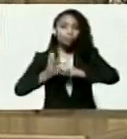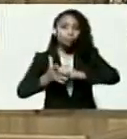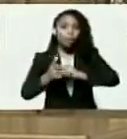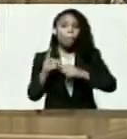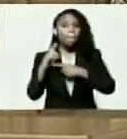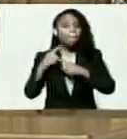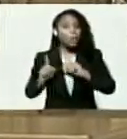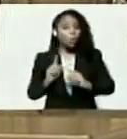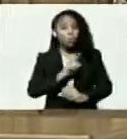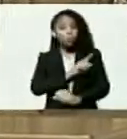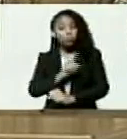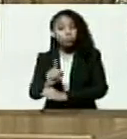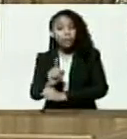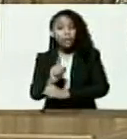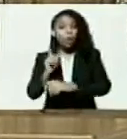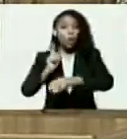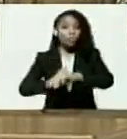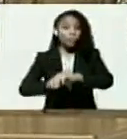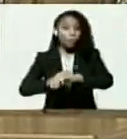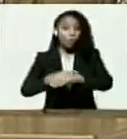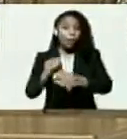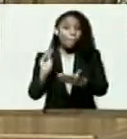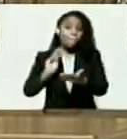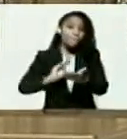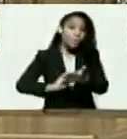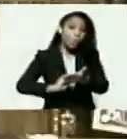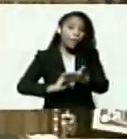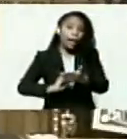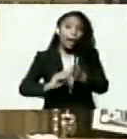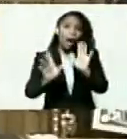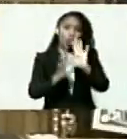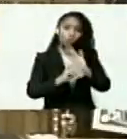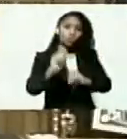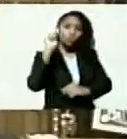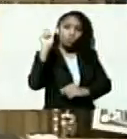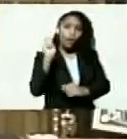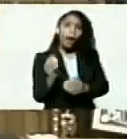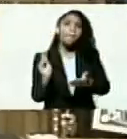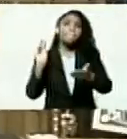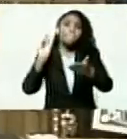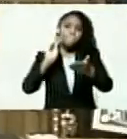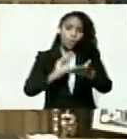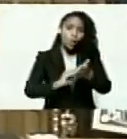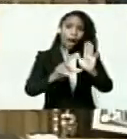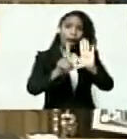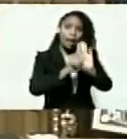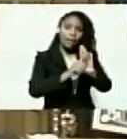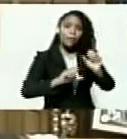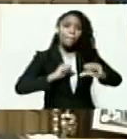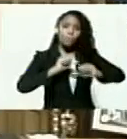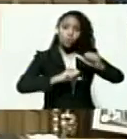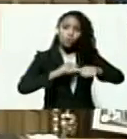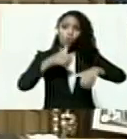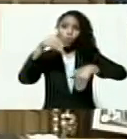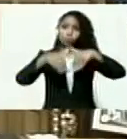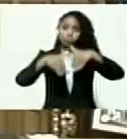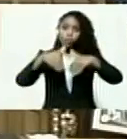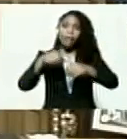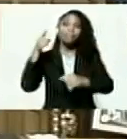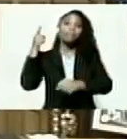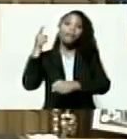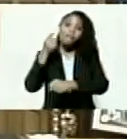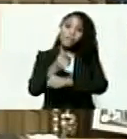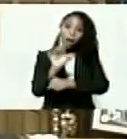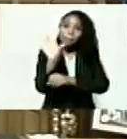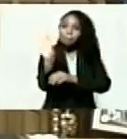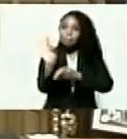para cumplir con los laxos que establece la Constitución, que establece la Ley de Procesos Electorales, debía